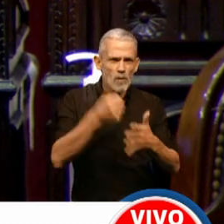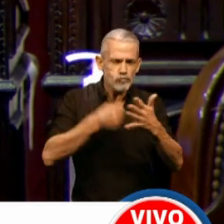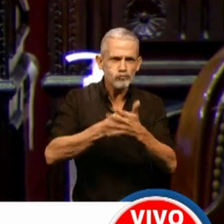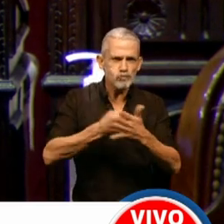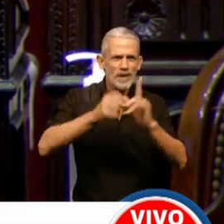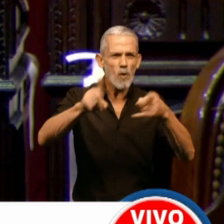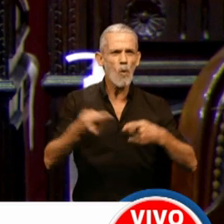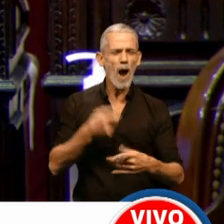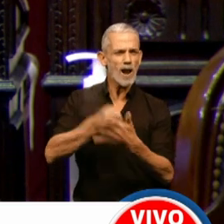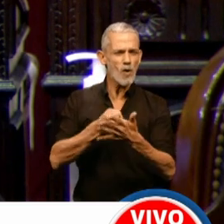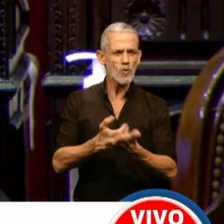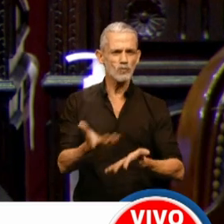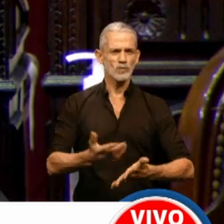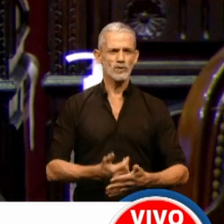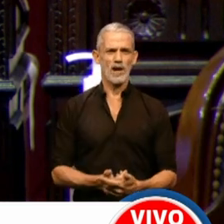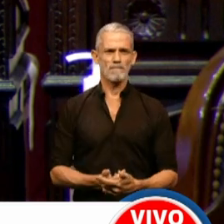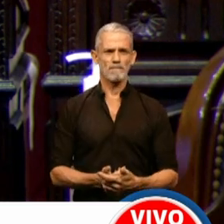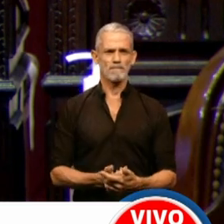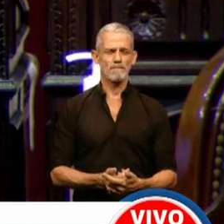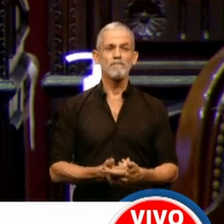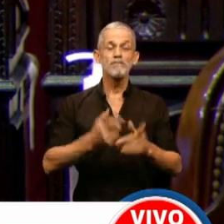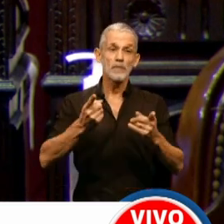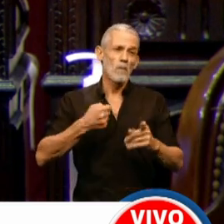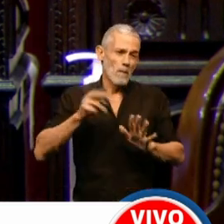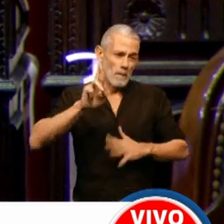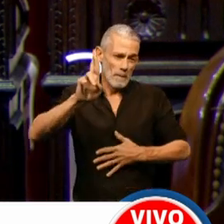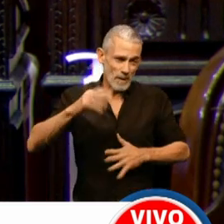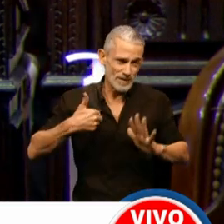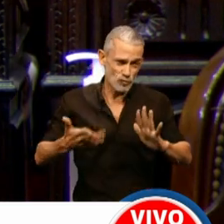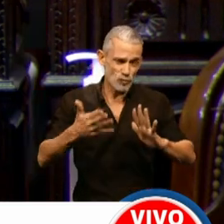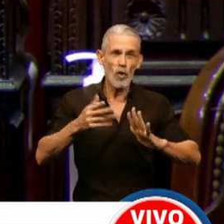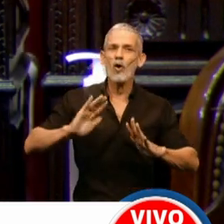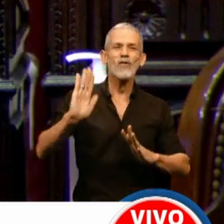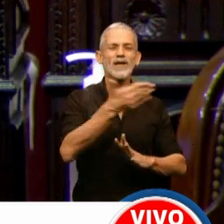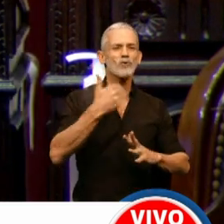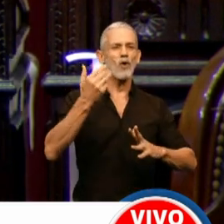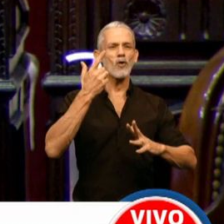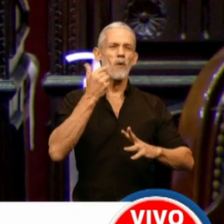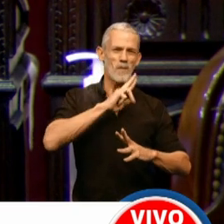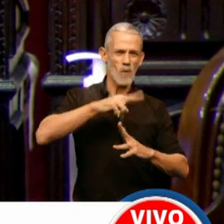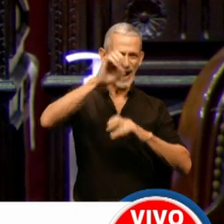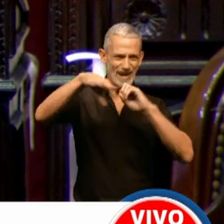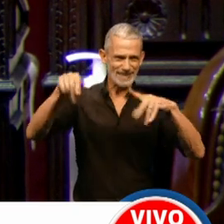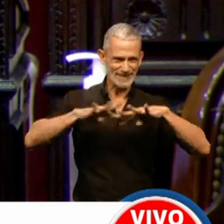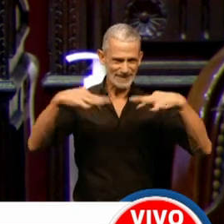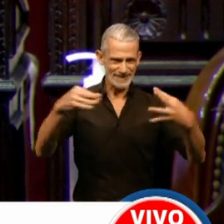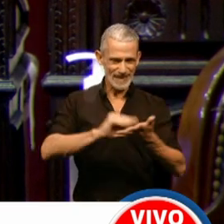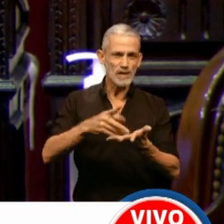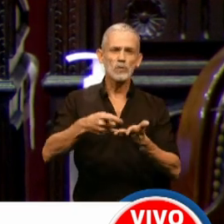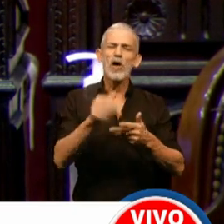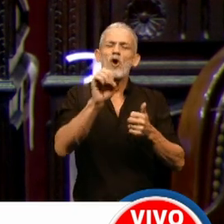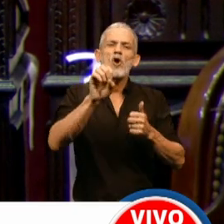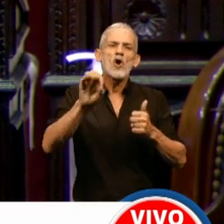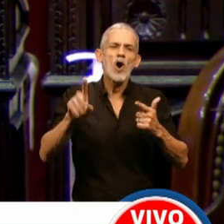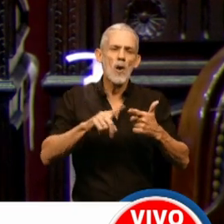levantando esas banderas y con permiso de todos los presentes nombrar